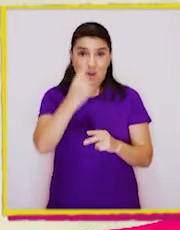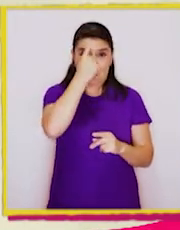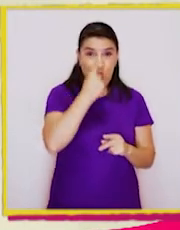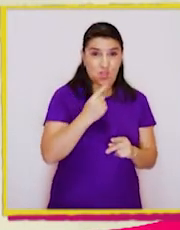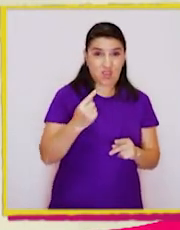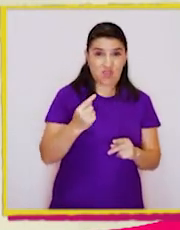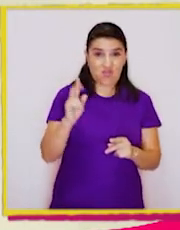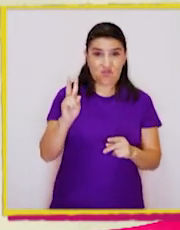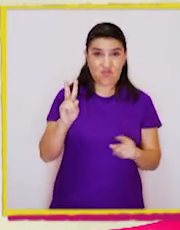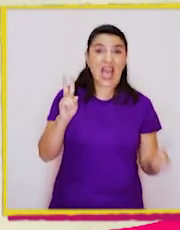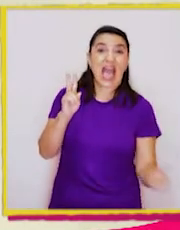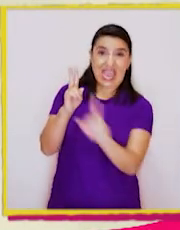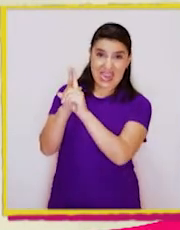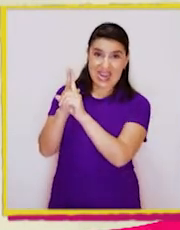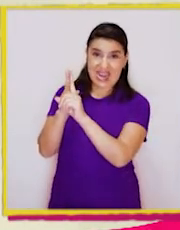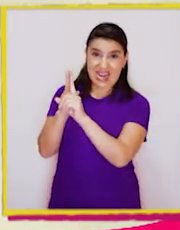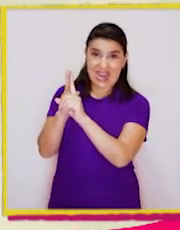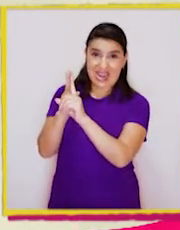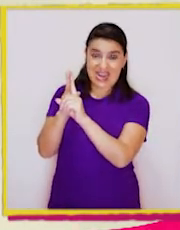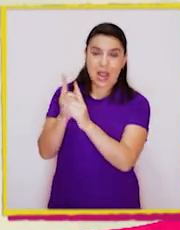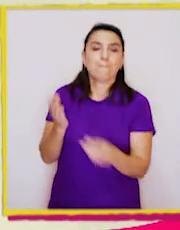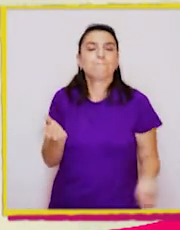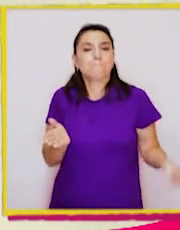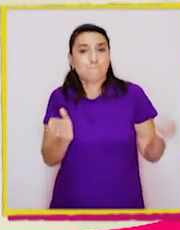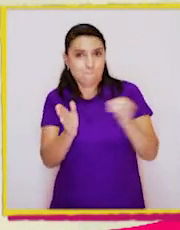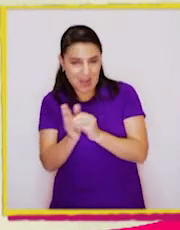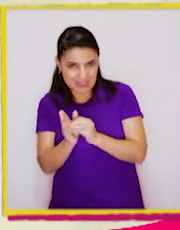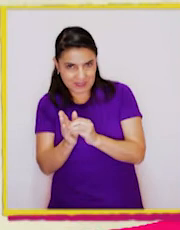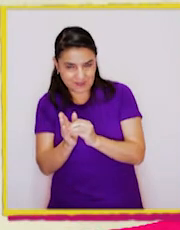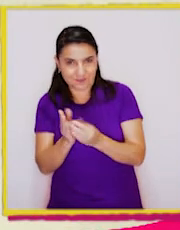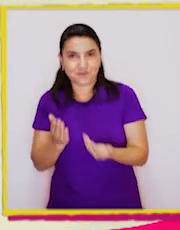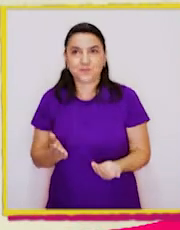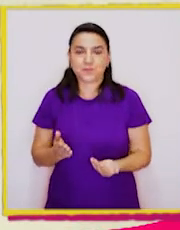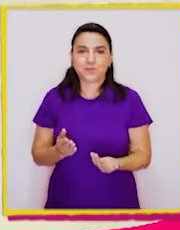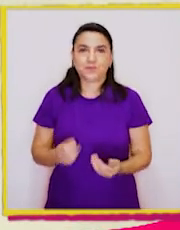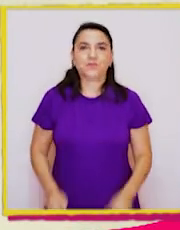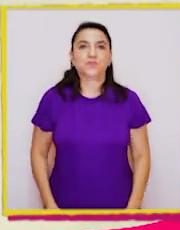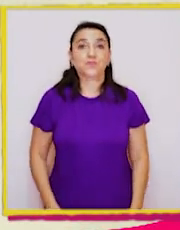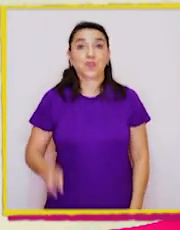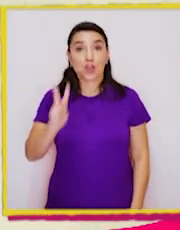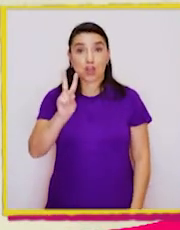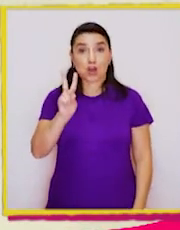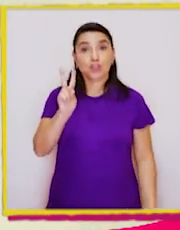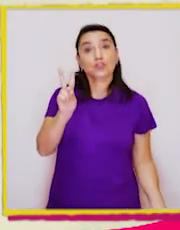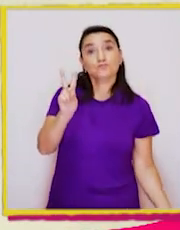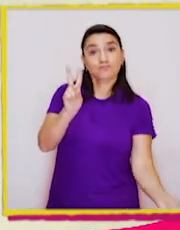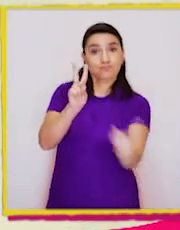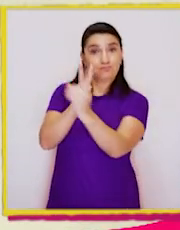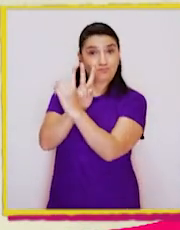¿verdad? Agreguemos uno más. Por lo tanto, si agregamos